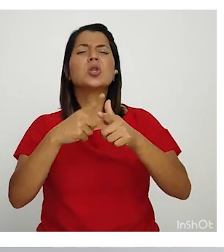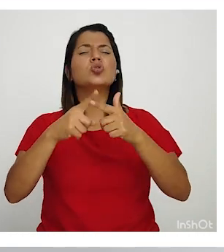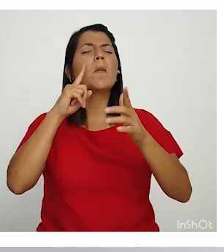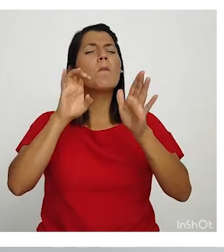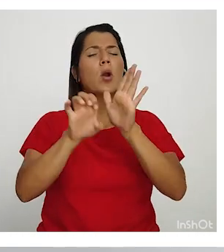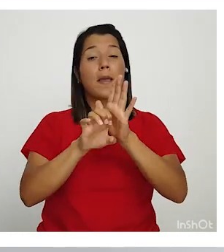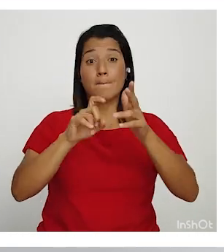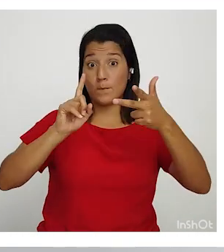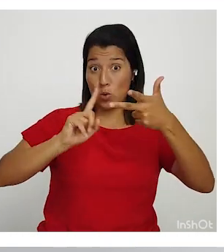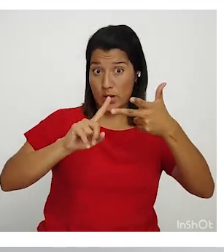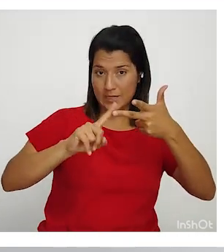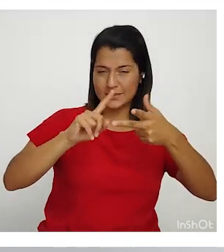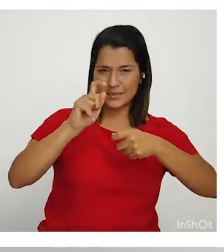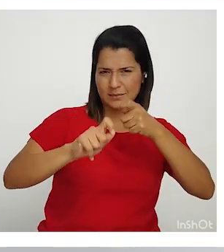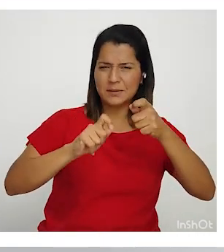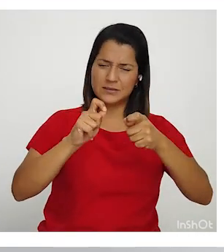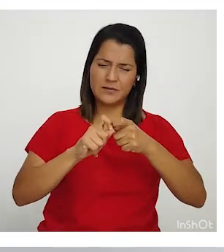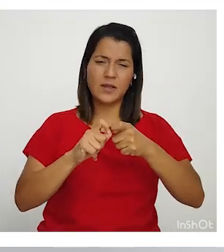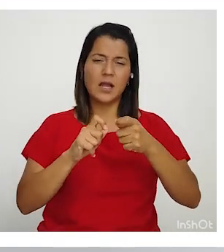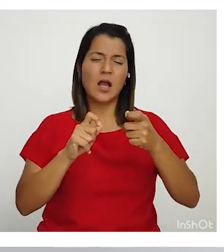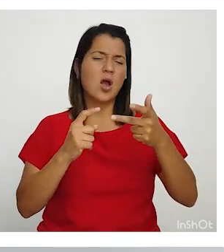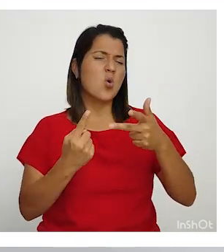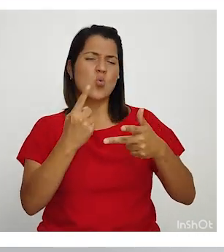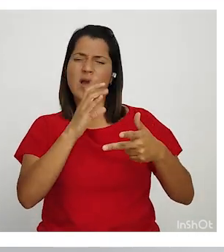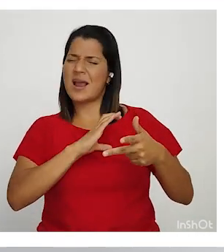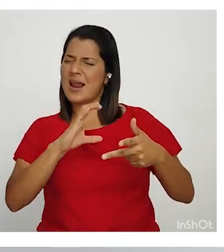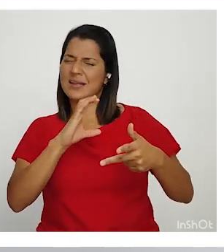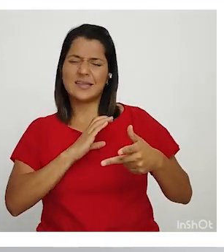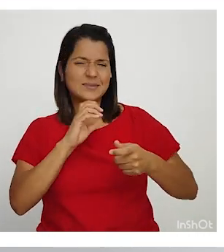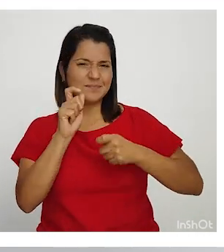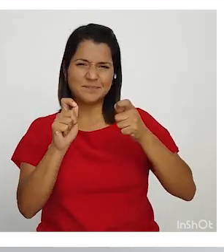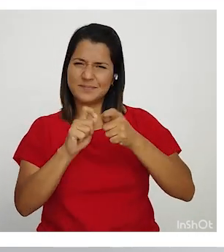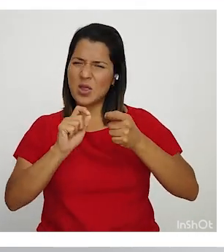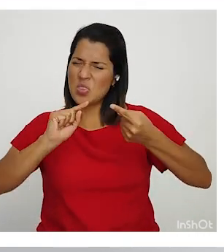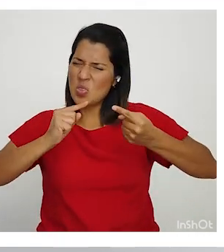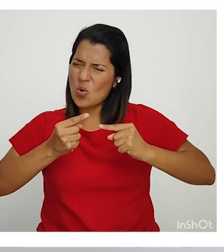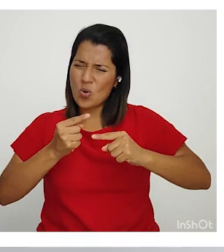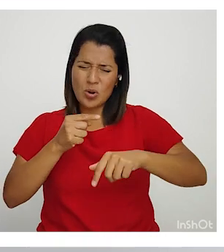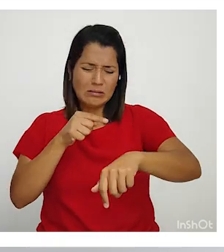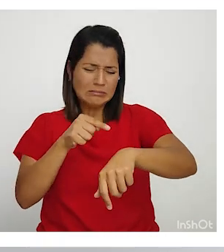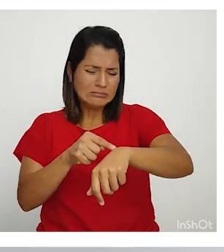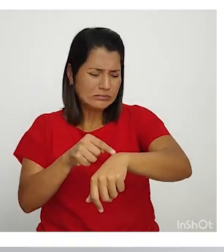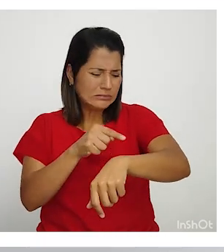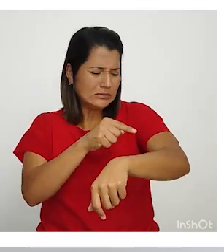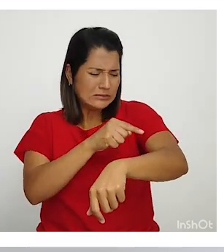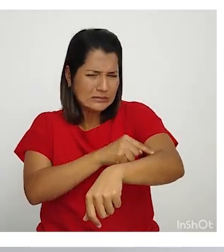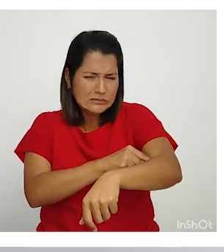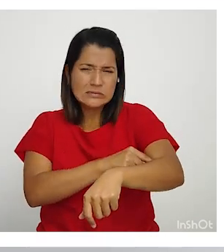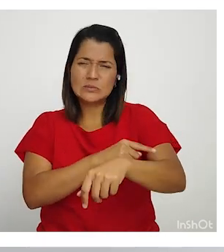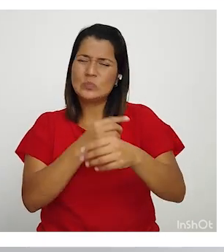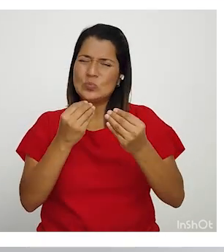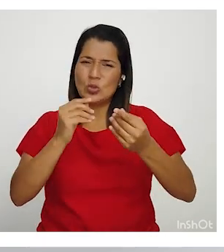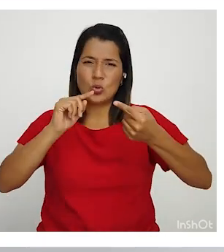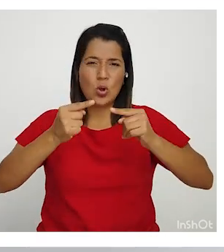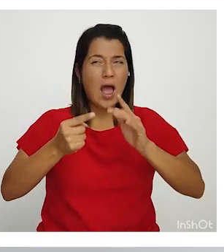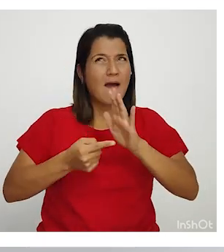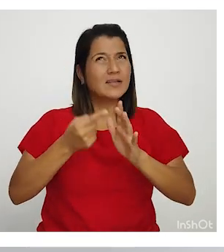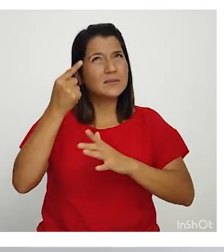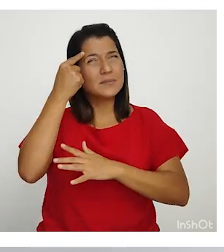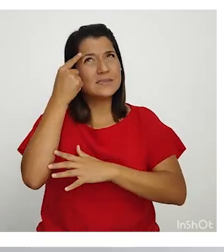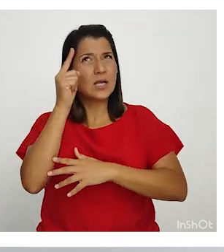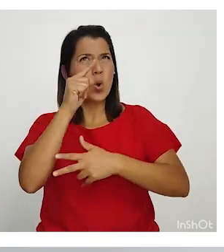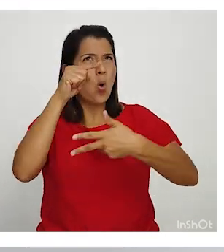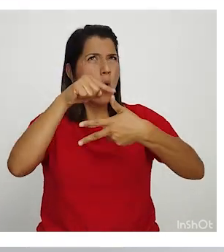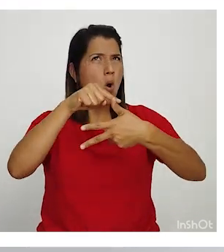muy característico los dolores intensos articulares. Entonces, eso nos hace pensar un poco más en que tal vez no sea dengue o Zika, sino que es chikungunya. Y